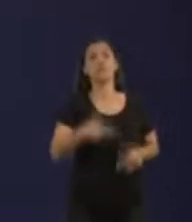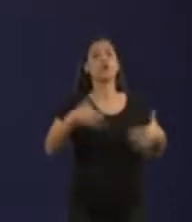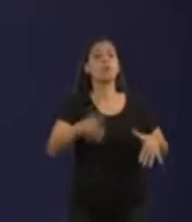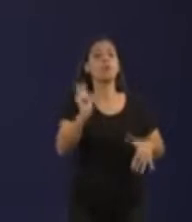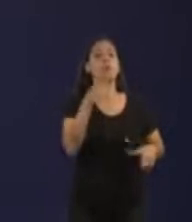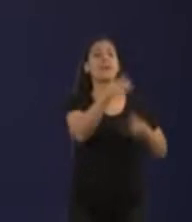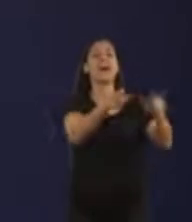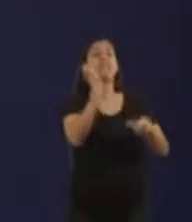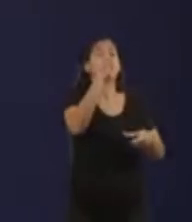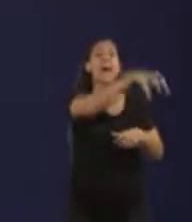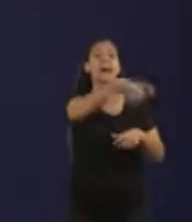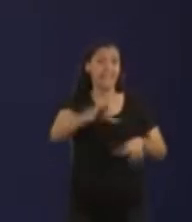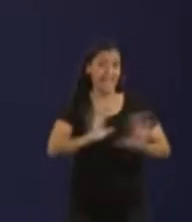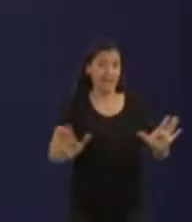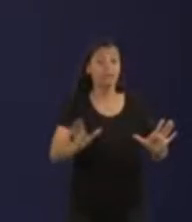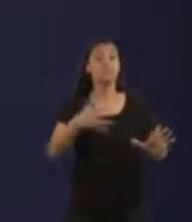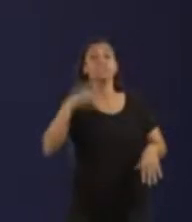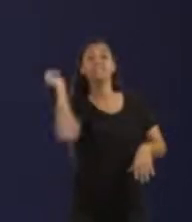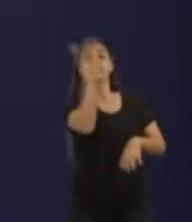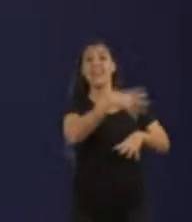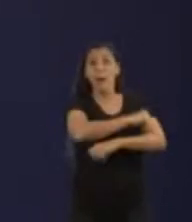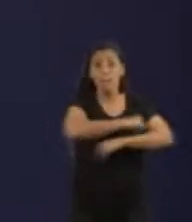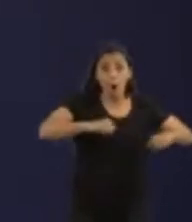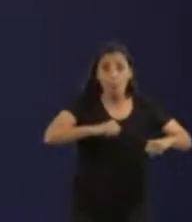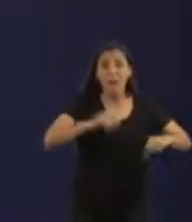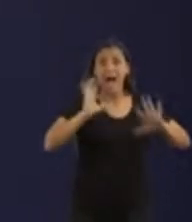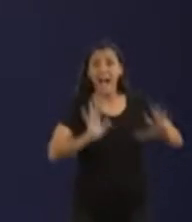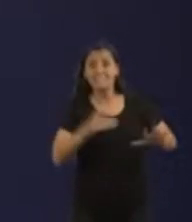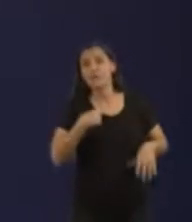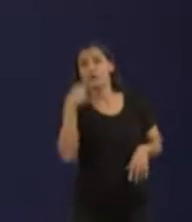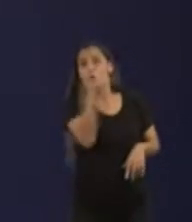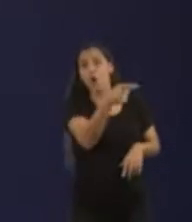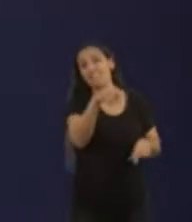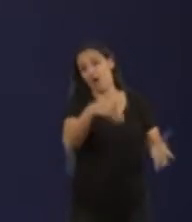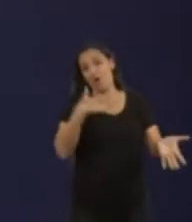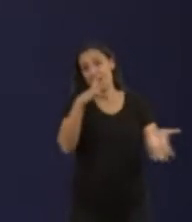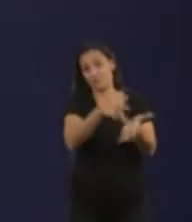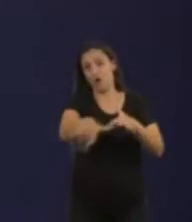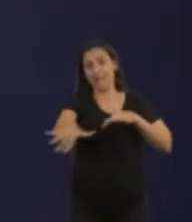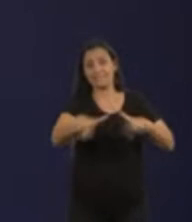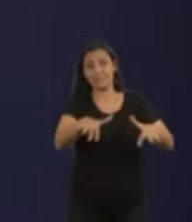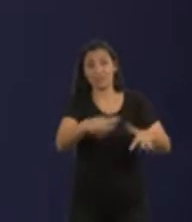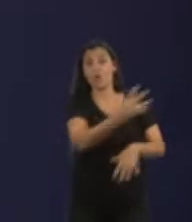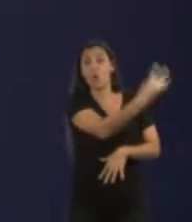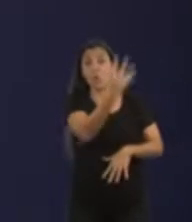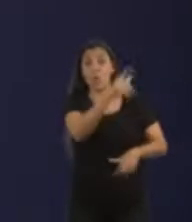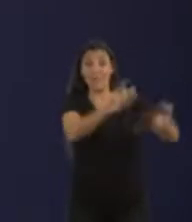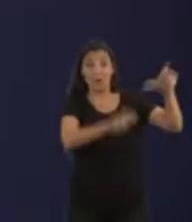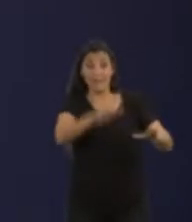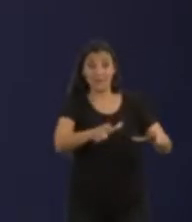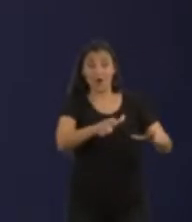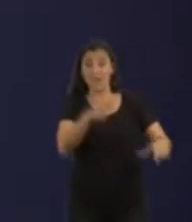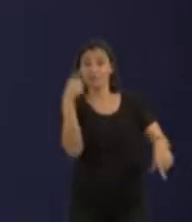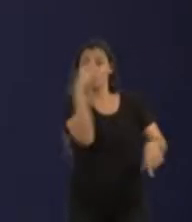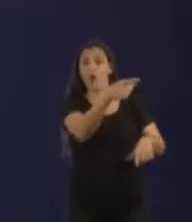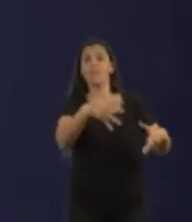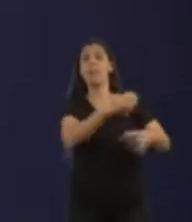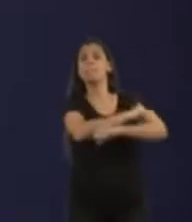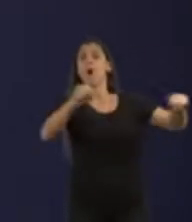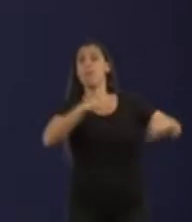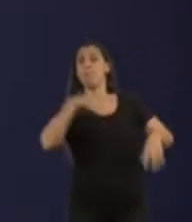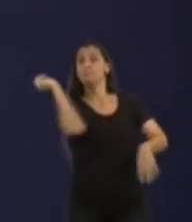no que alguien tire una bomba molotop contra en este caso eh contra estas cuatro personas eh